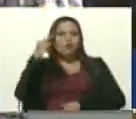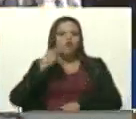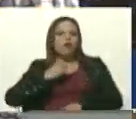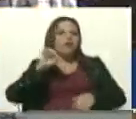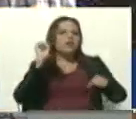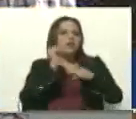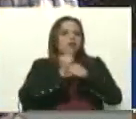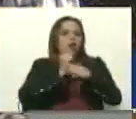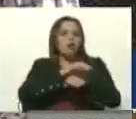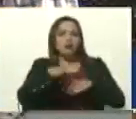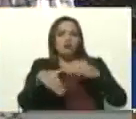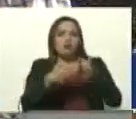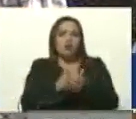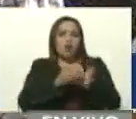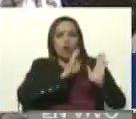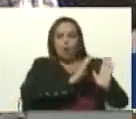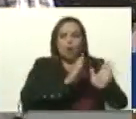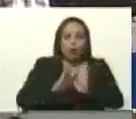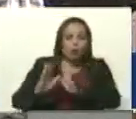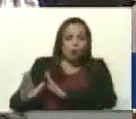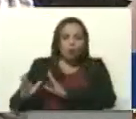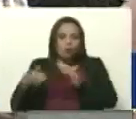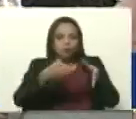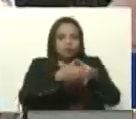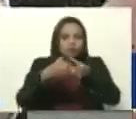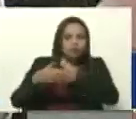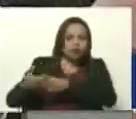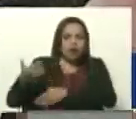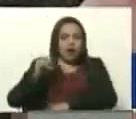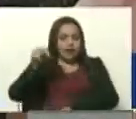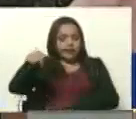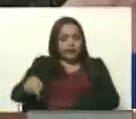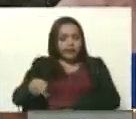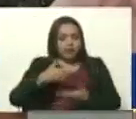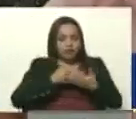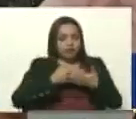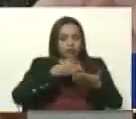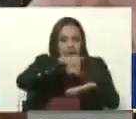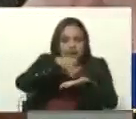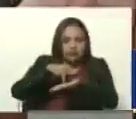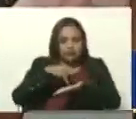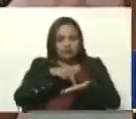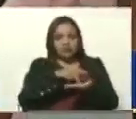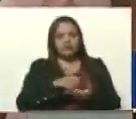las organizaciones sindicales que aquí están representados.